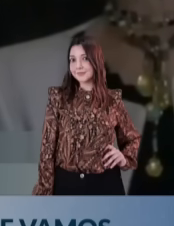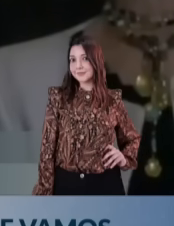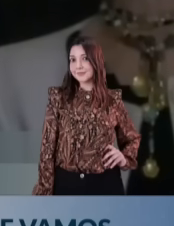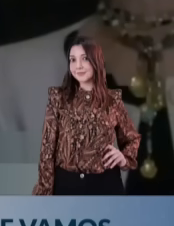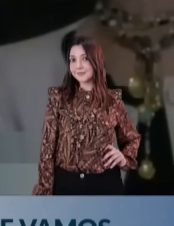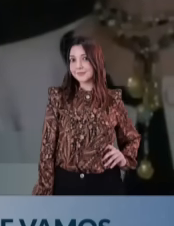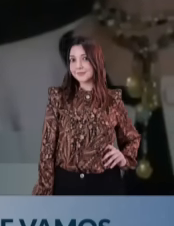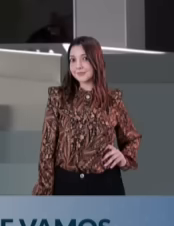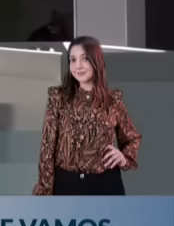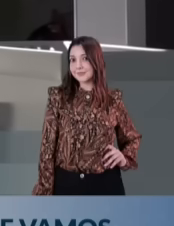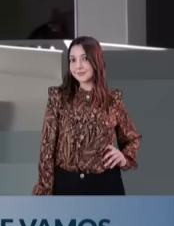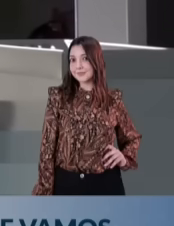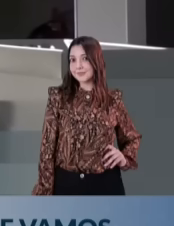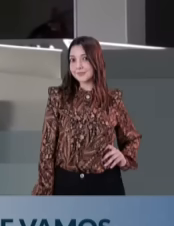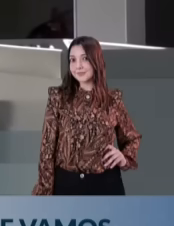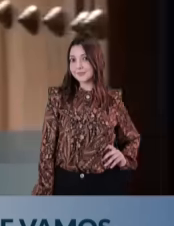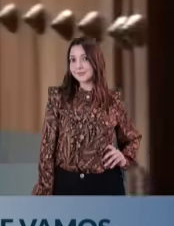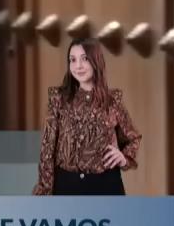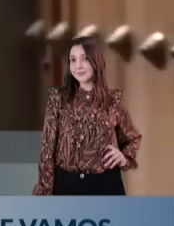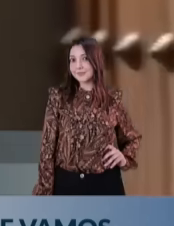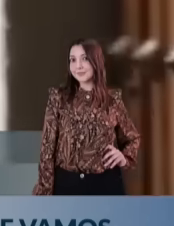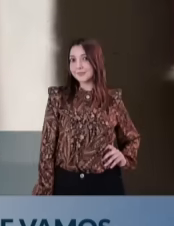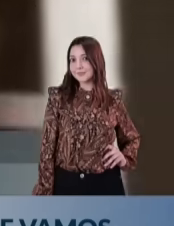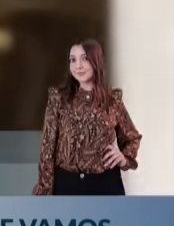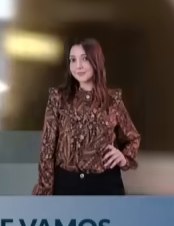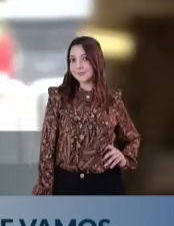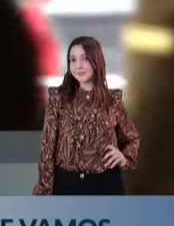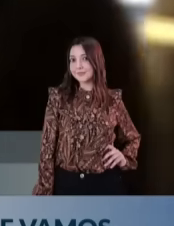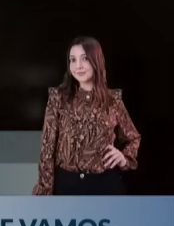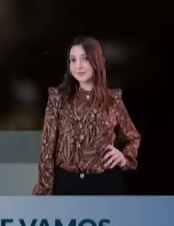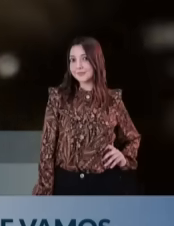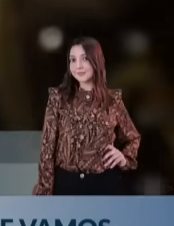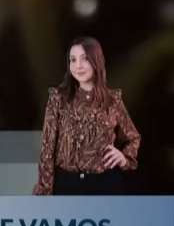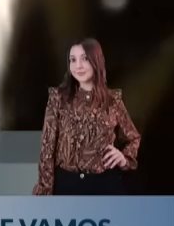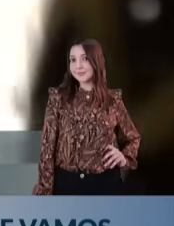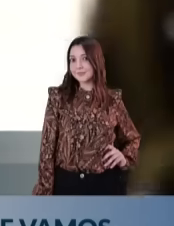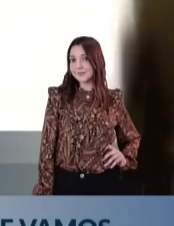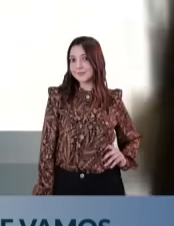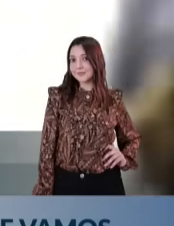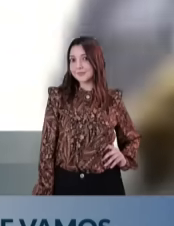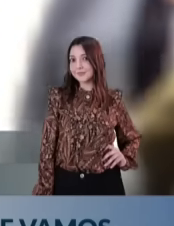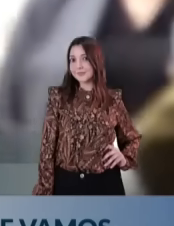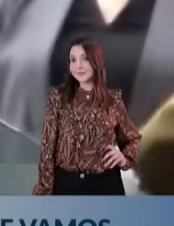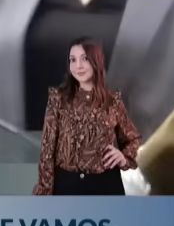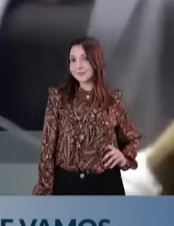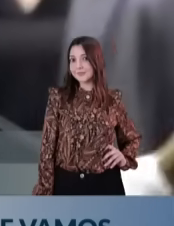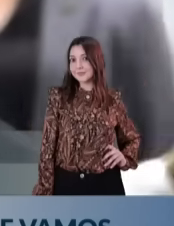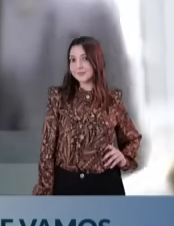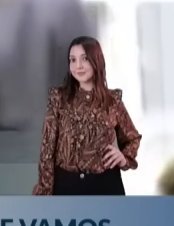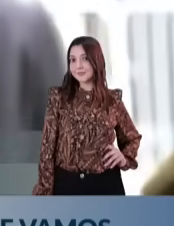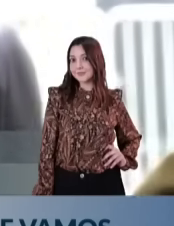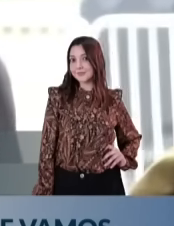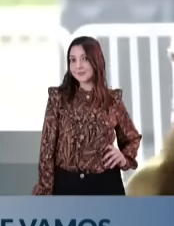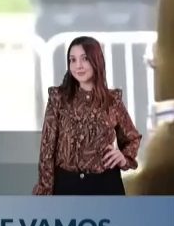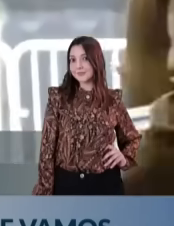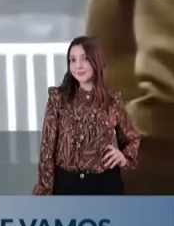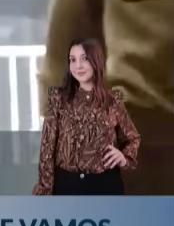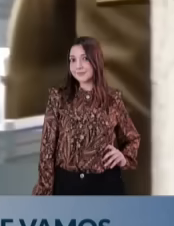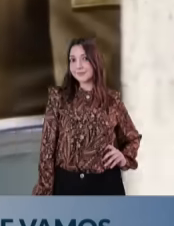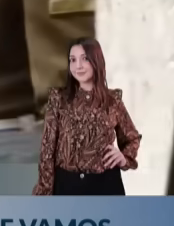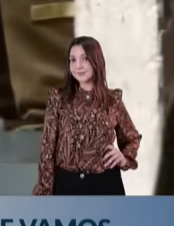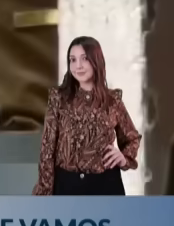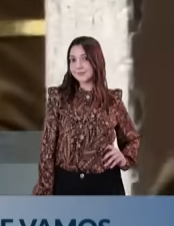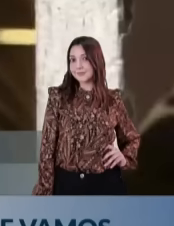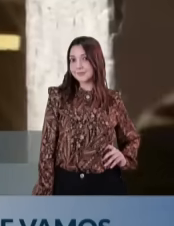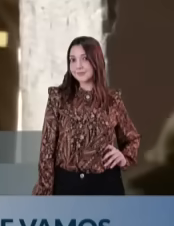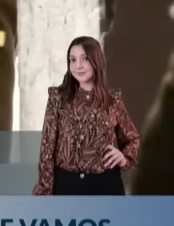firmó el acuerdo que planteó el presidente Gabriel Boric, que se niega Chile Vamos a firmar. El día de ayer habían algunas voces que